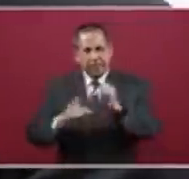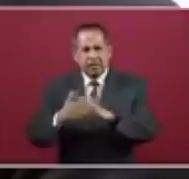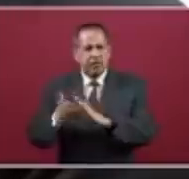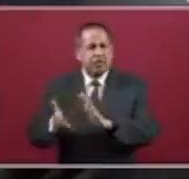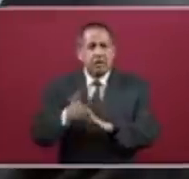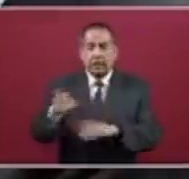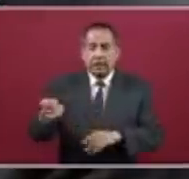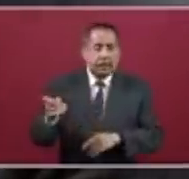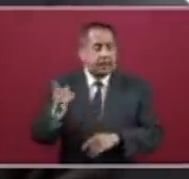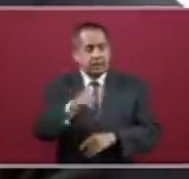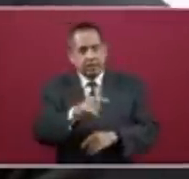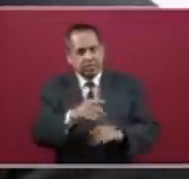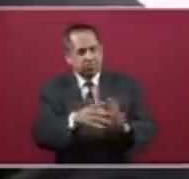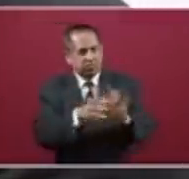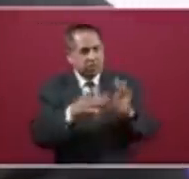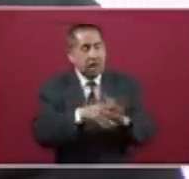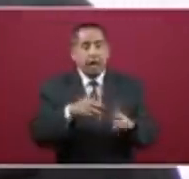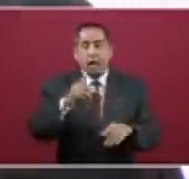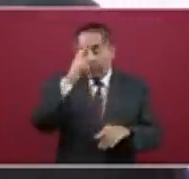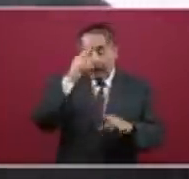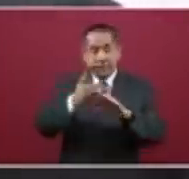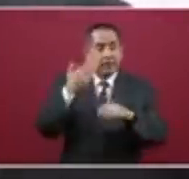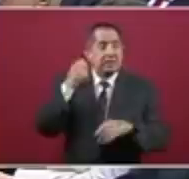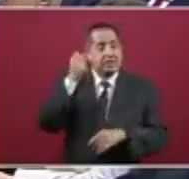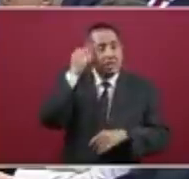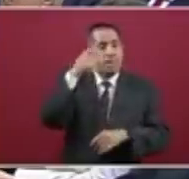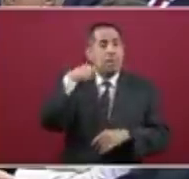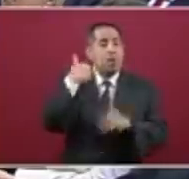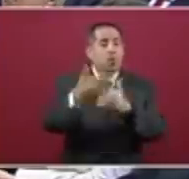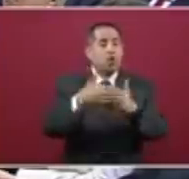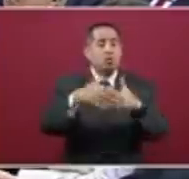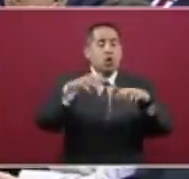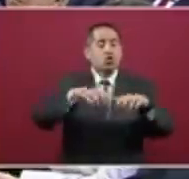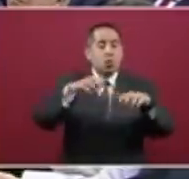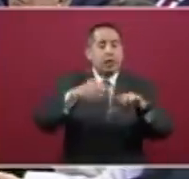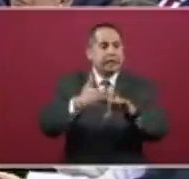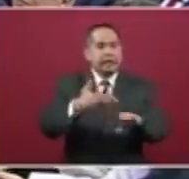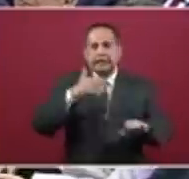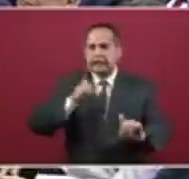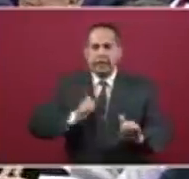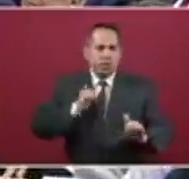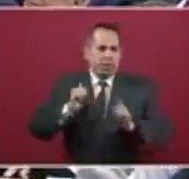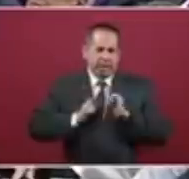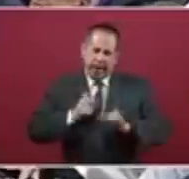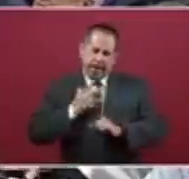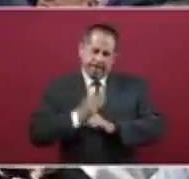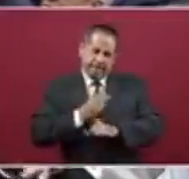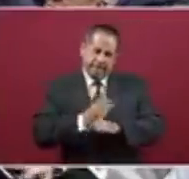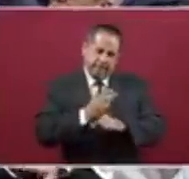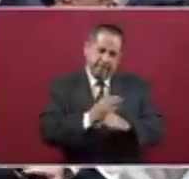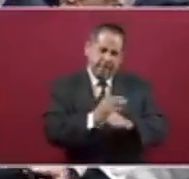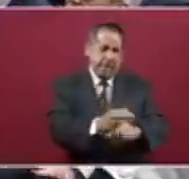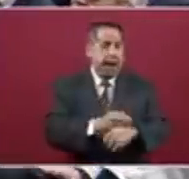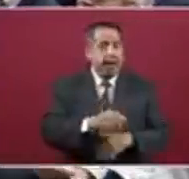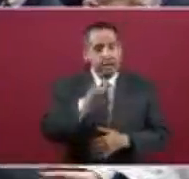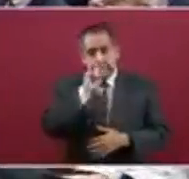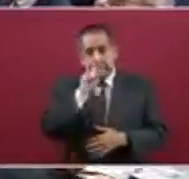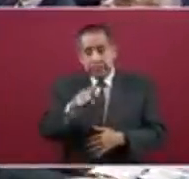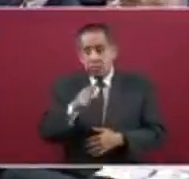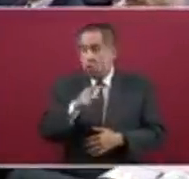adelantarnos a la temporada de lluvias así mismo todas las secretarías